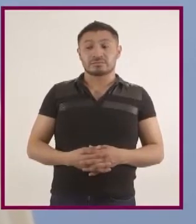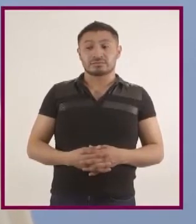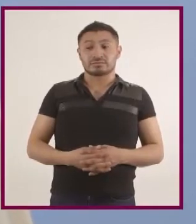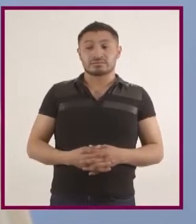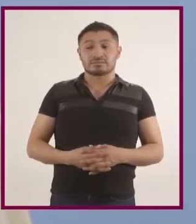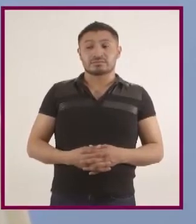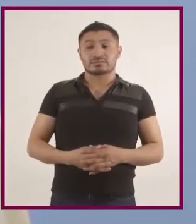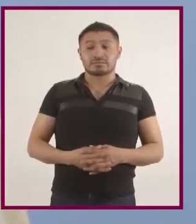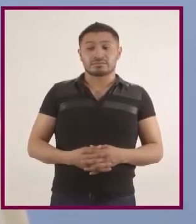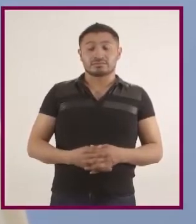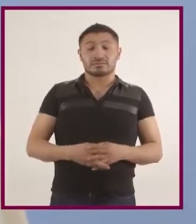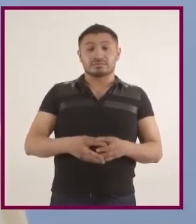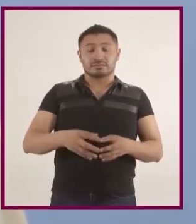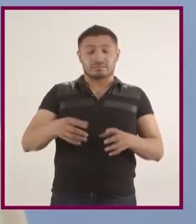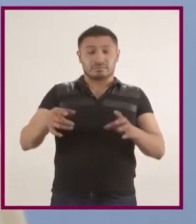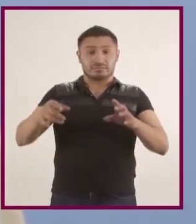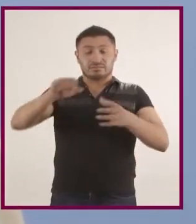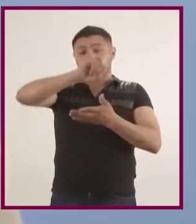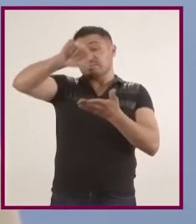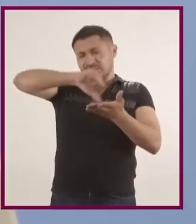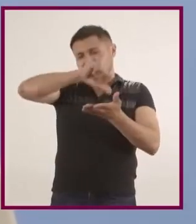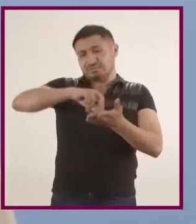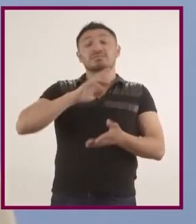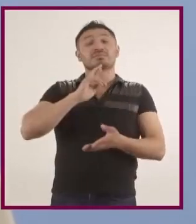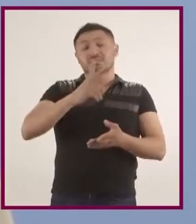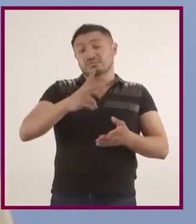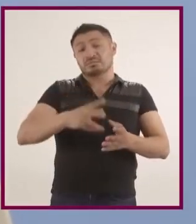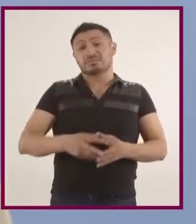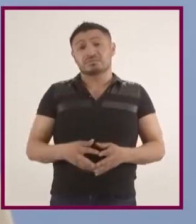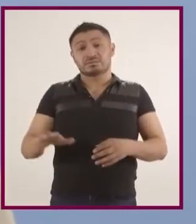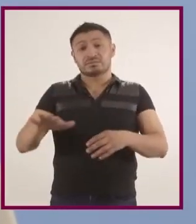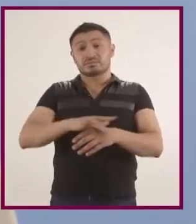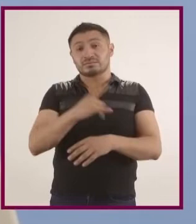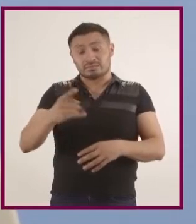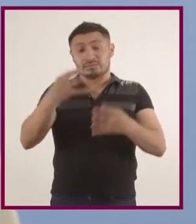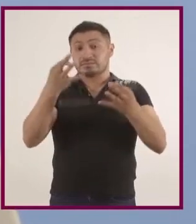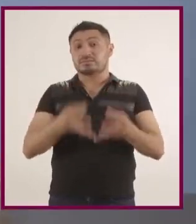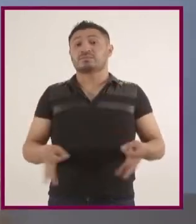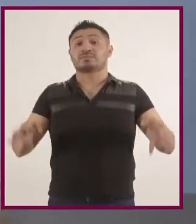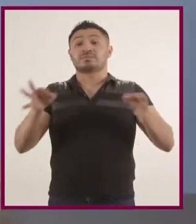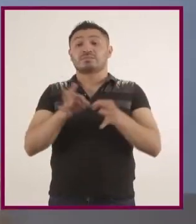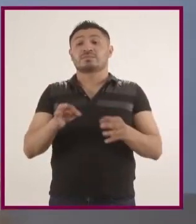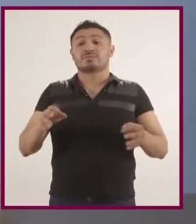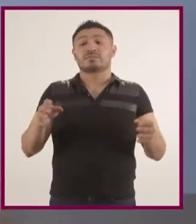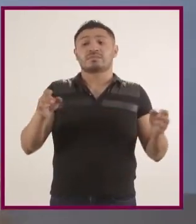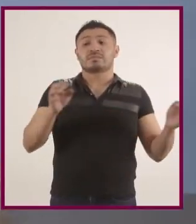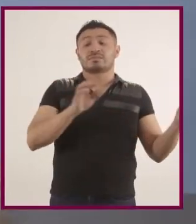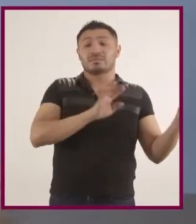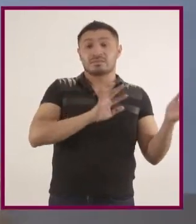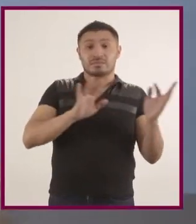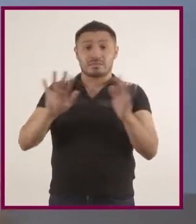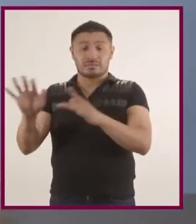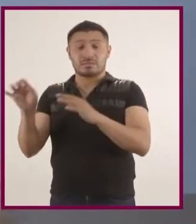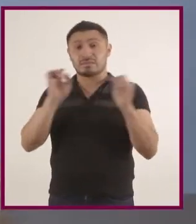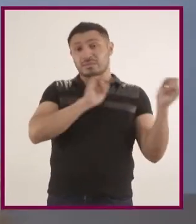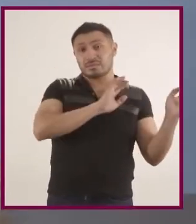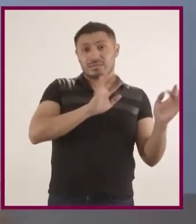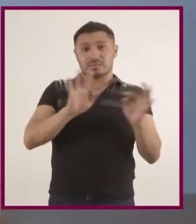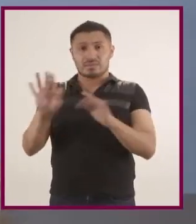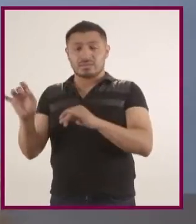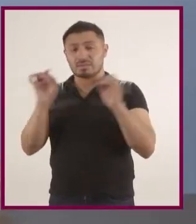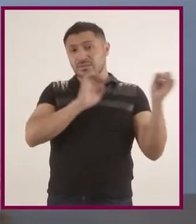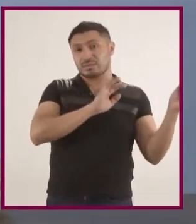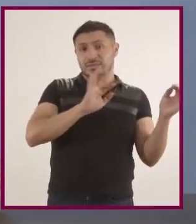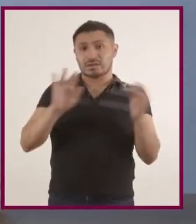mejor bien centrado porque nos importa mucho que el flujo porque por aquí va a entrar el aire